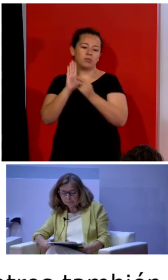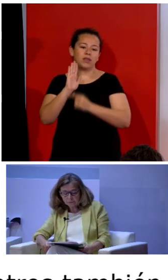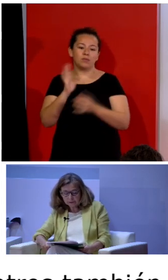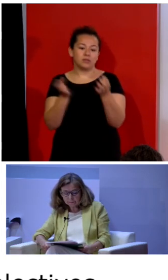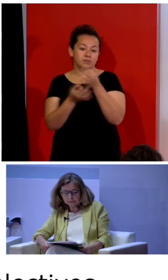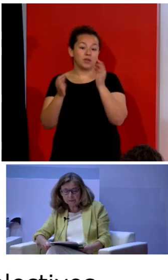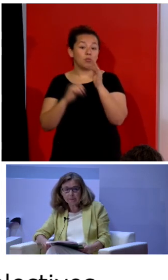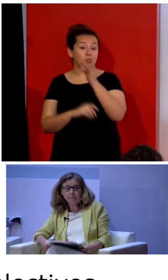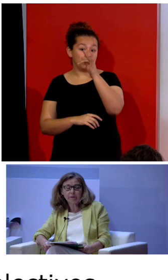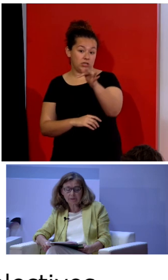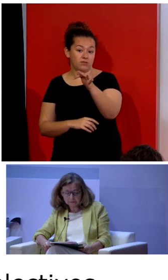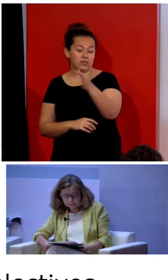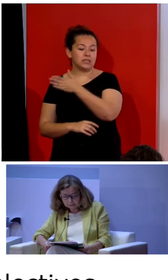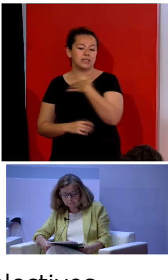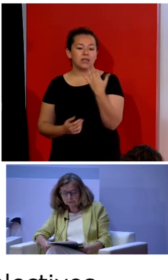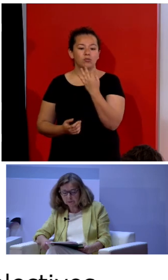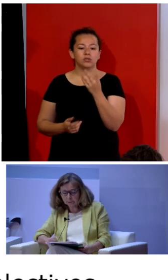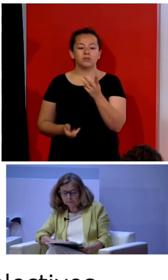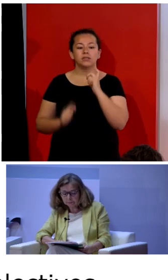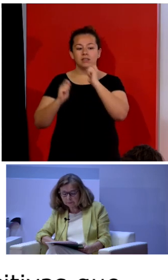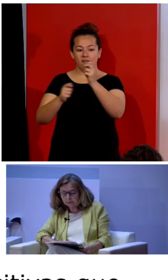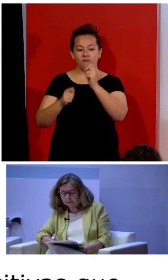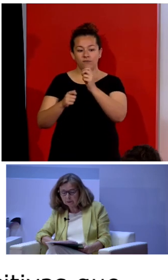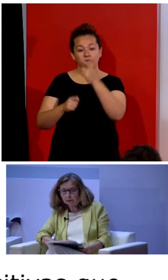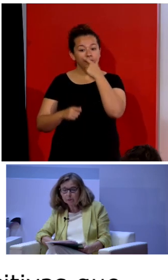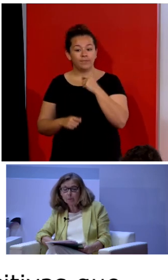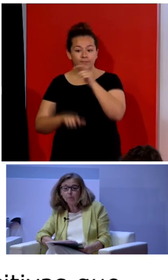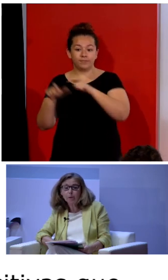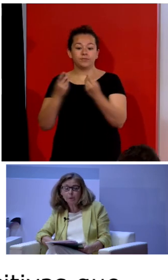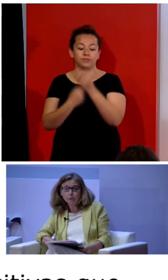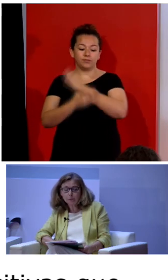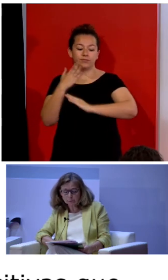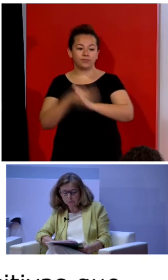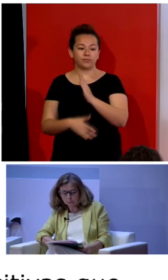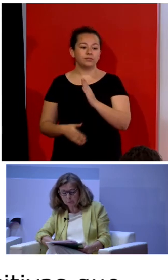positivas, que pretenden facilitar a las personas con discapacidad